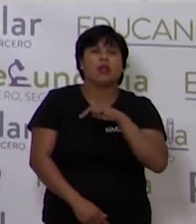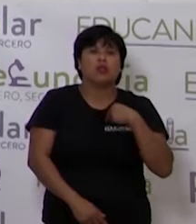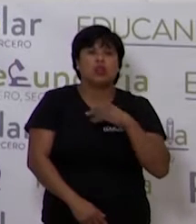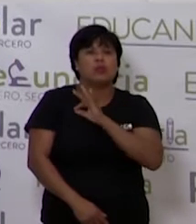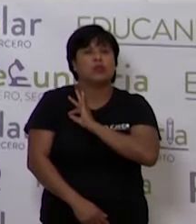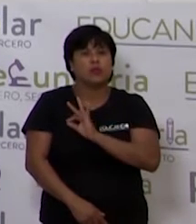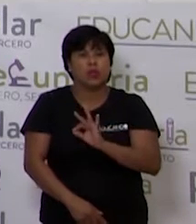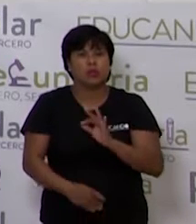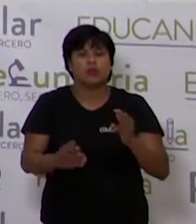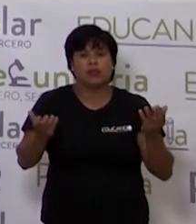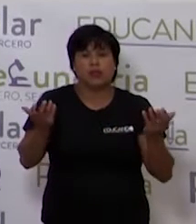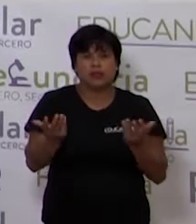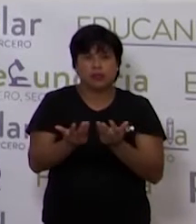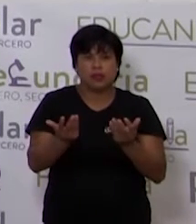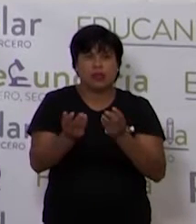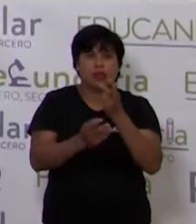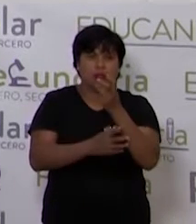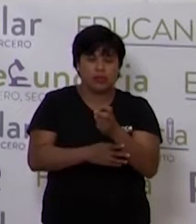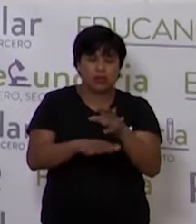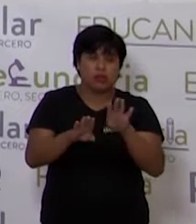nosotros podamos